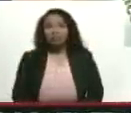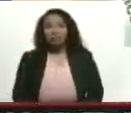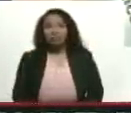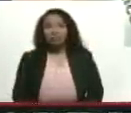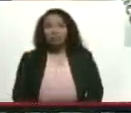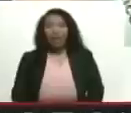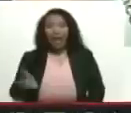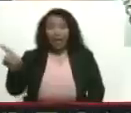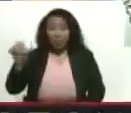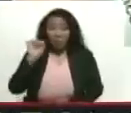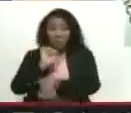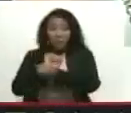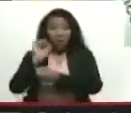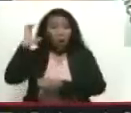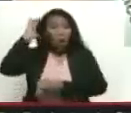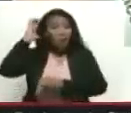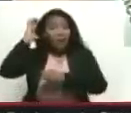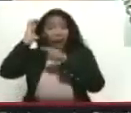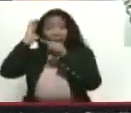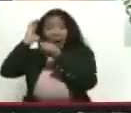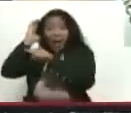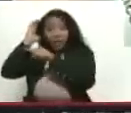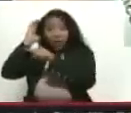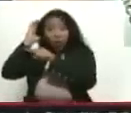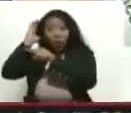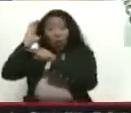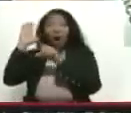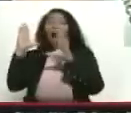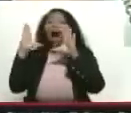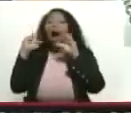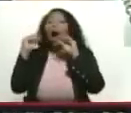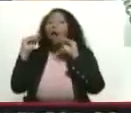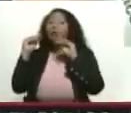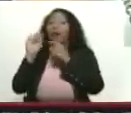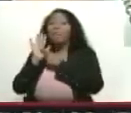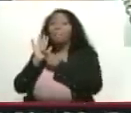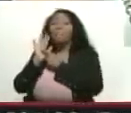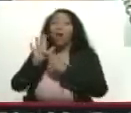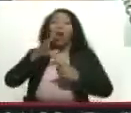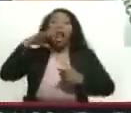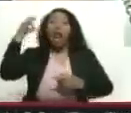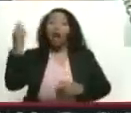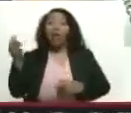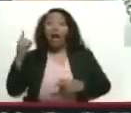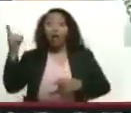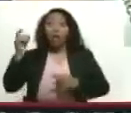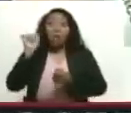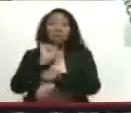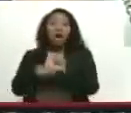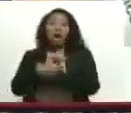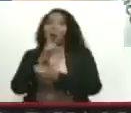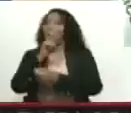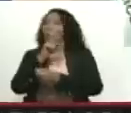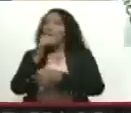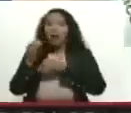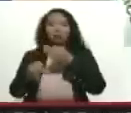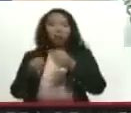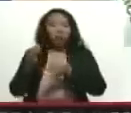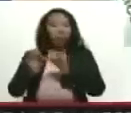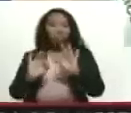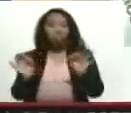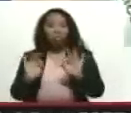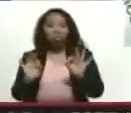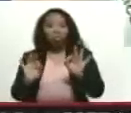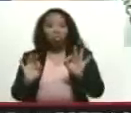Presos de conciencia fueron aquellos que por hablar en un mitin duraron años presos sin juicio. Ah, pero entonces los